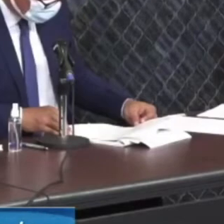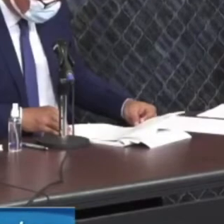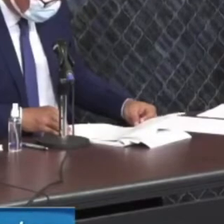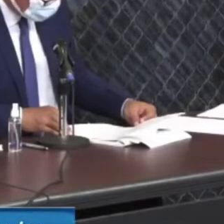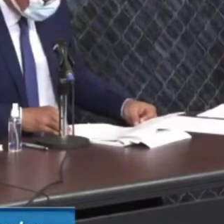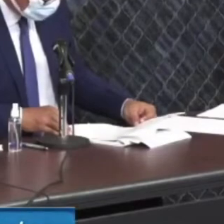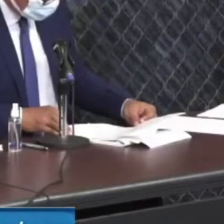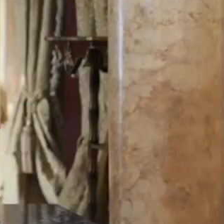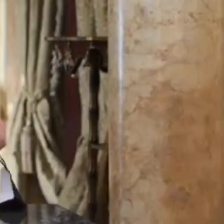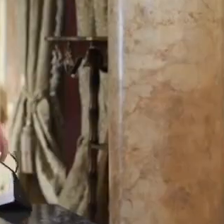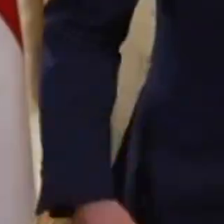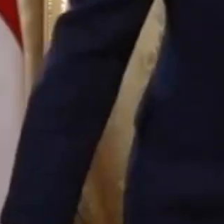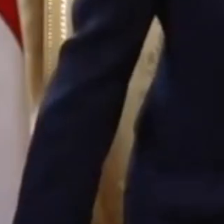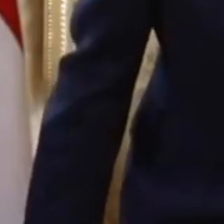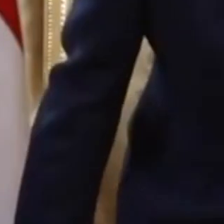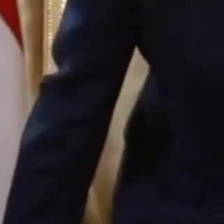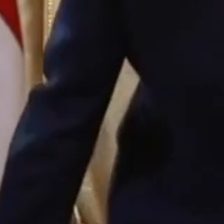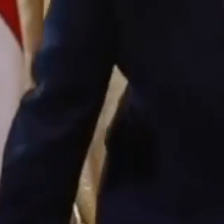Inés Castillo.